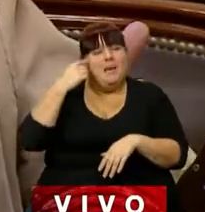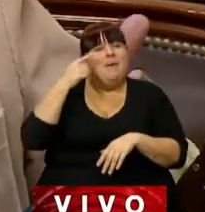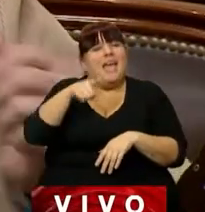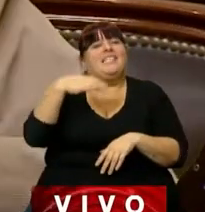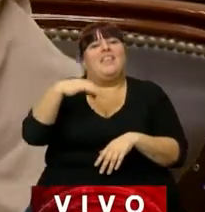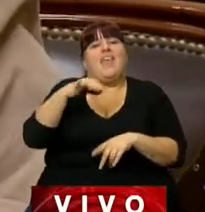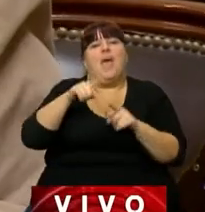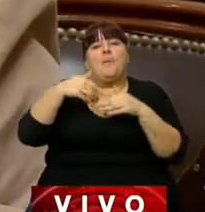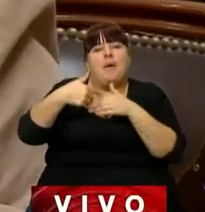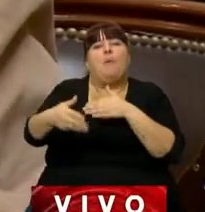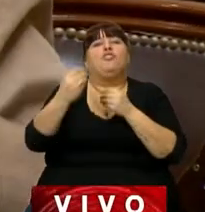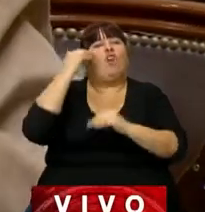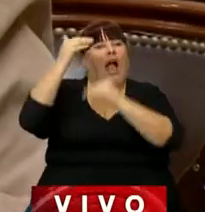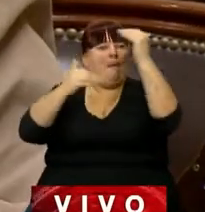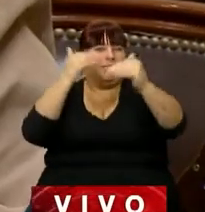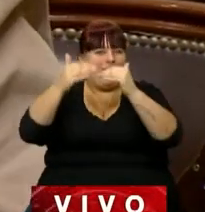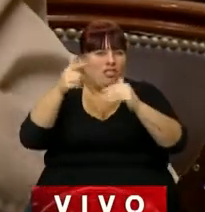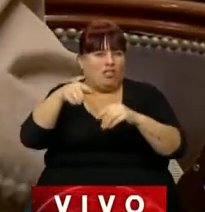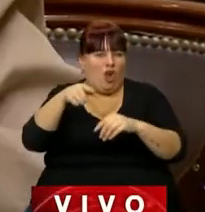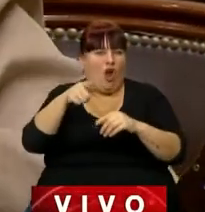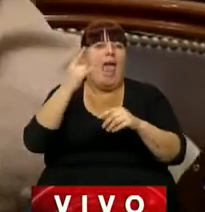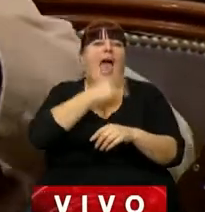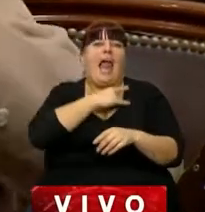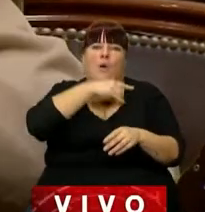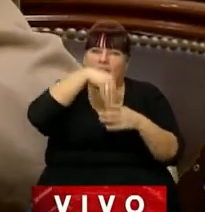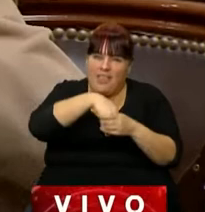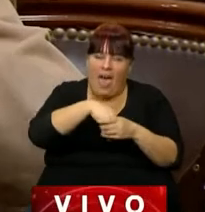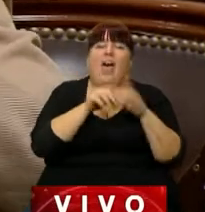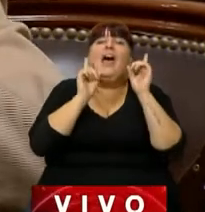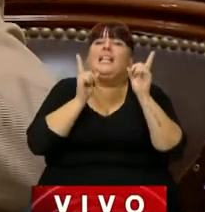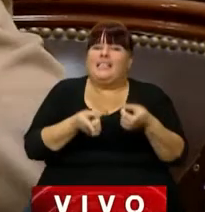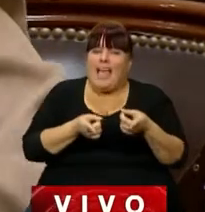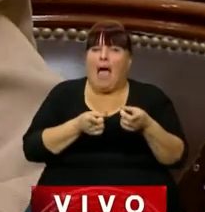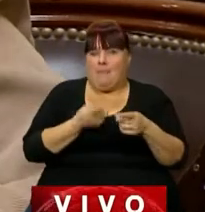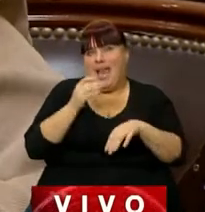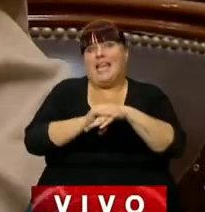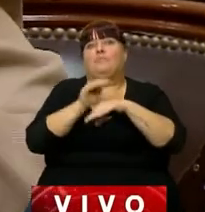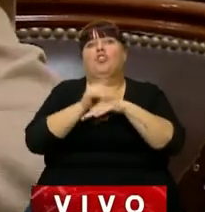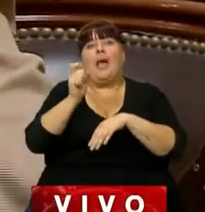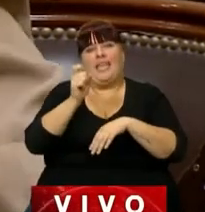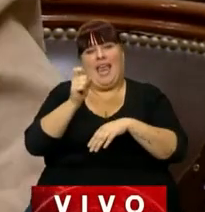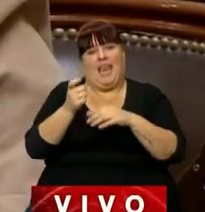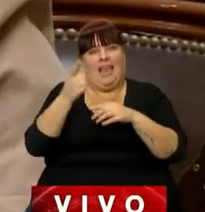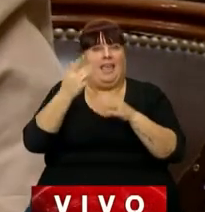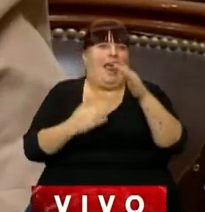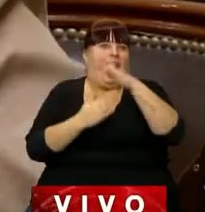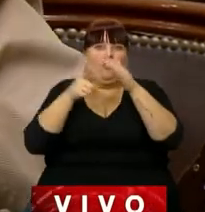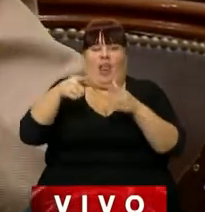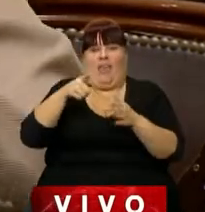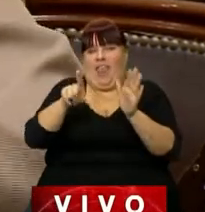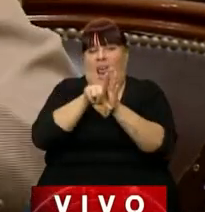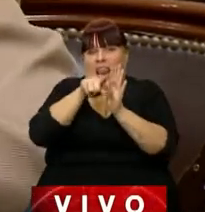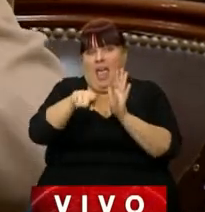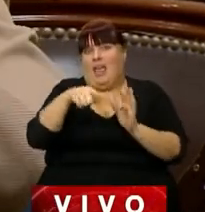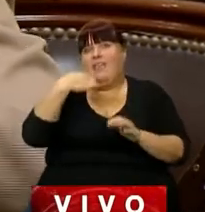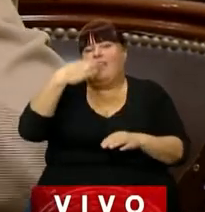tiene que abrir un proceso de capacitación en nuestras universidades y a su vez es una responsabilidad de la autoridad de aplicación que